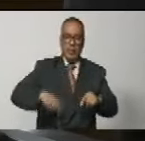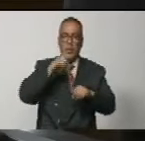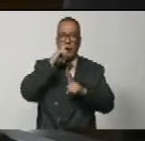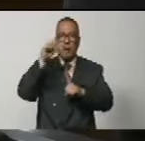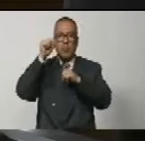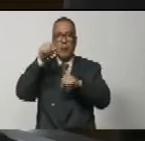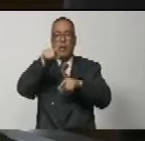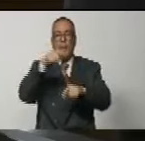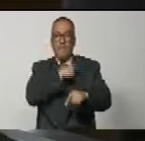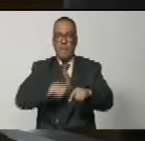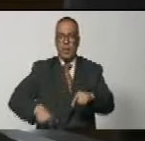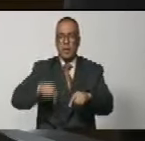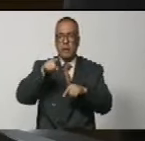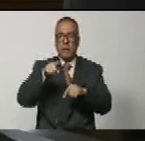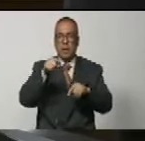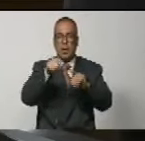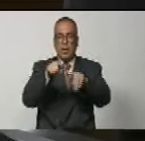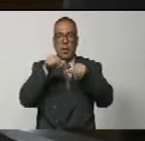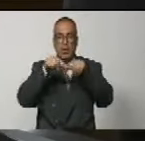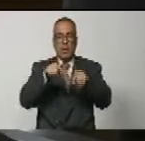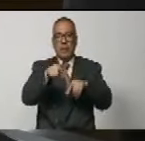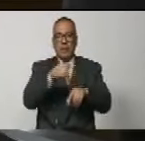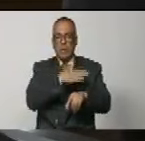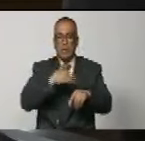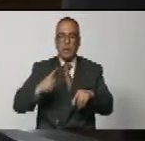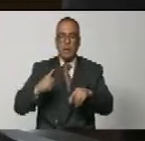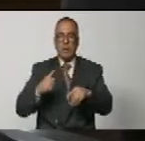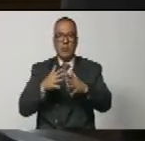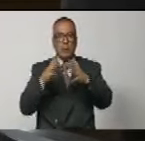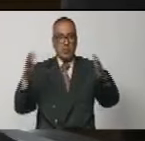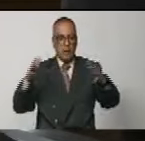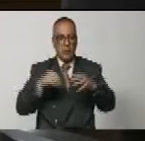Nicolás. Presidente, aquí tiene